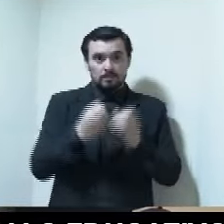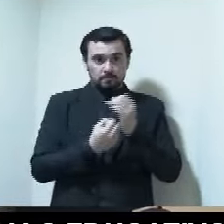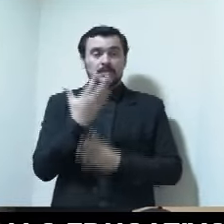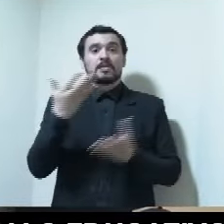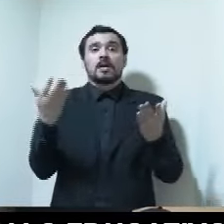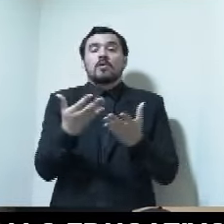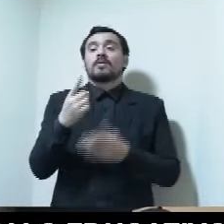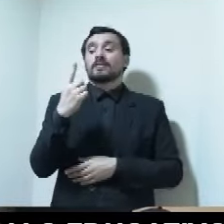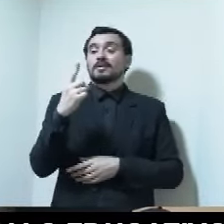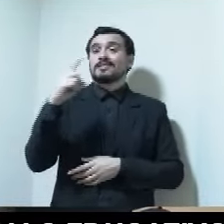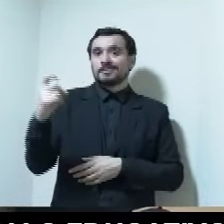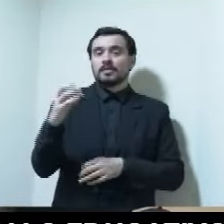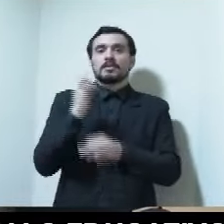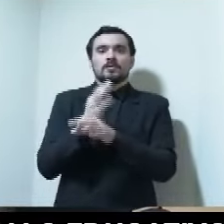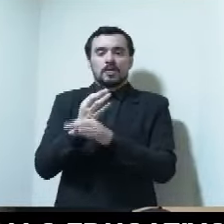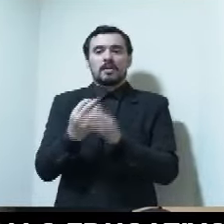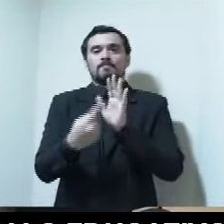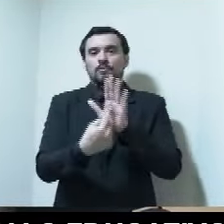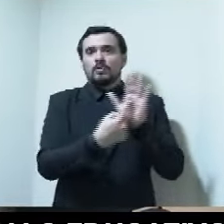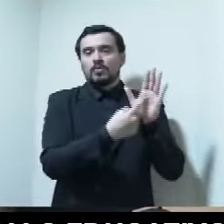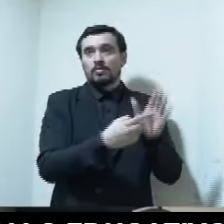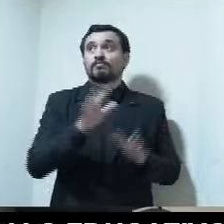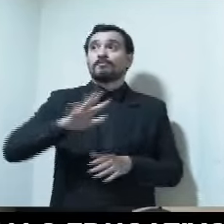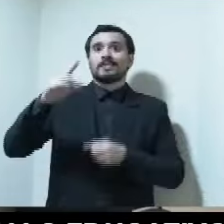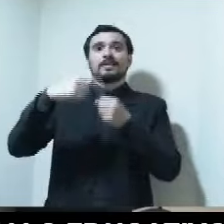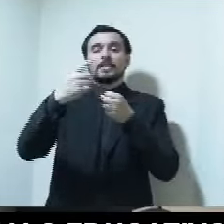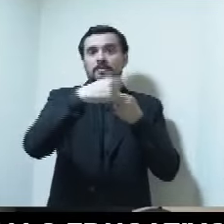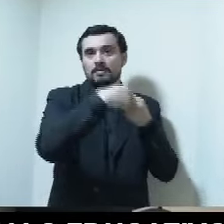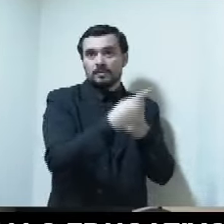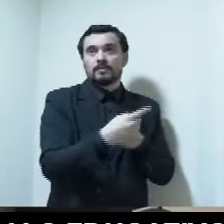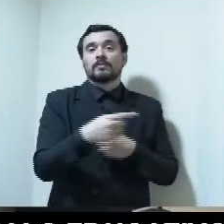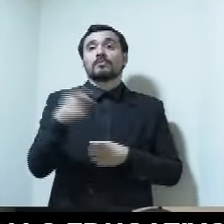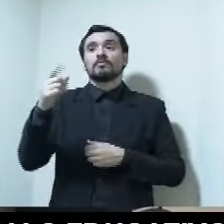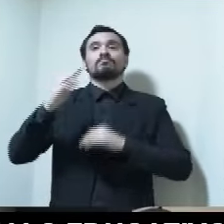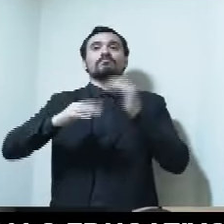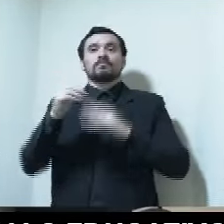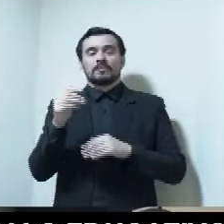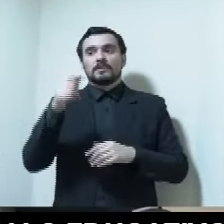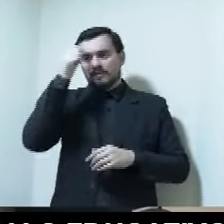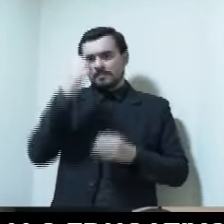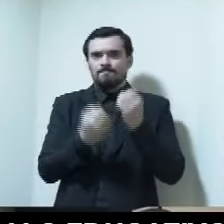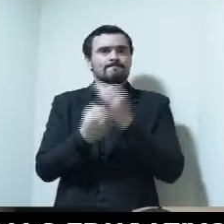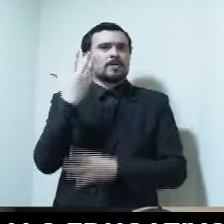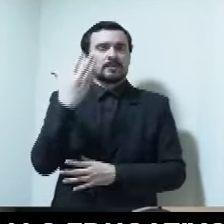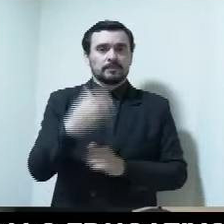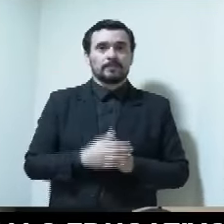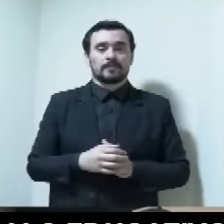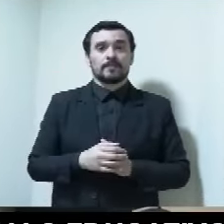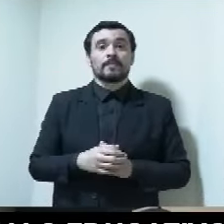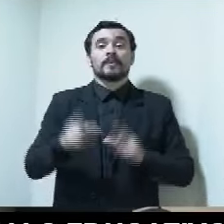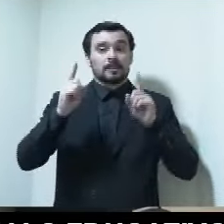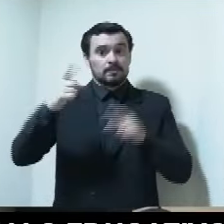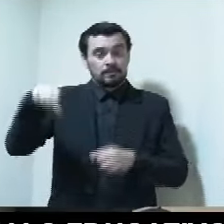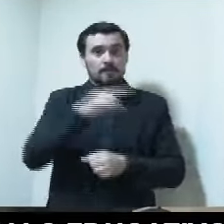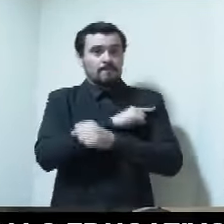licitar 17 escuelas modelos en las cabeceras departamentales con infraestructuras de vanguardia. El